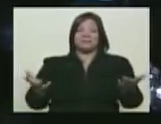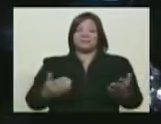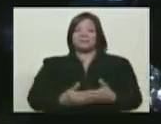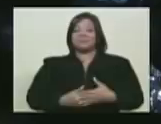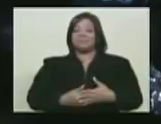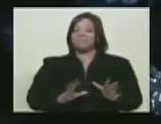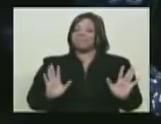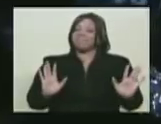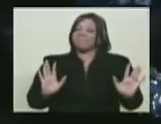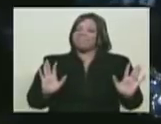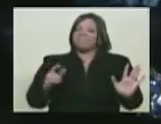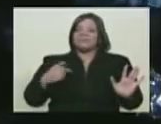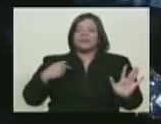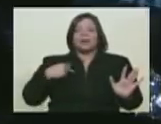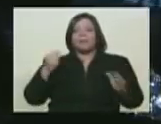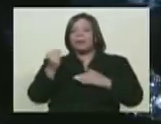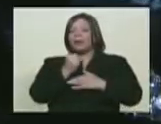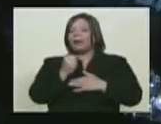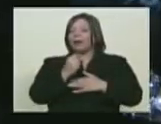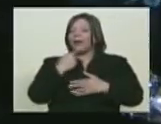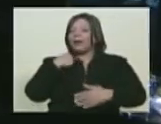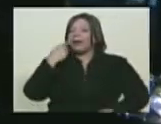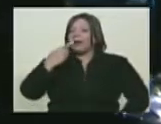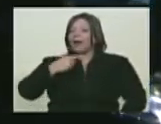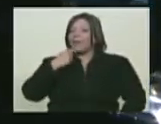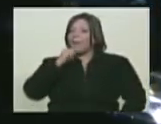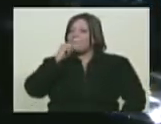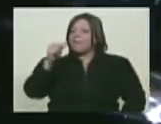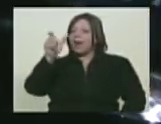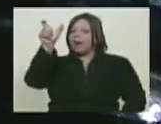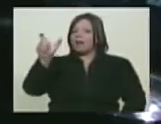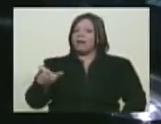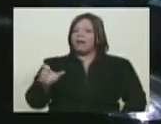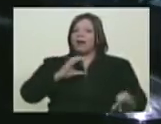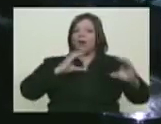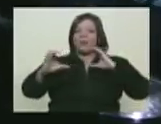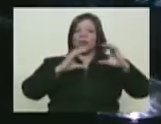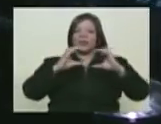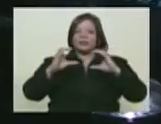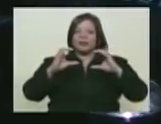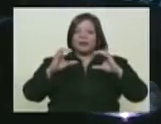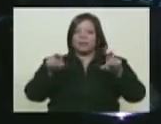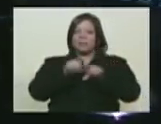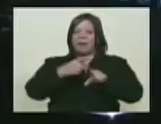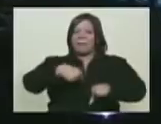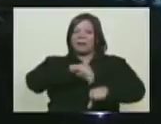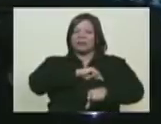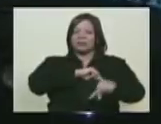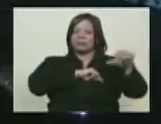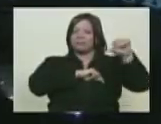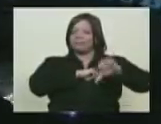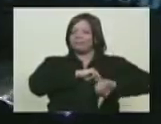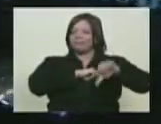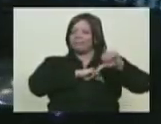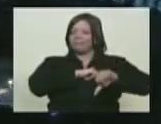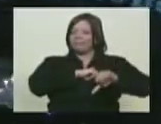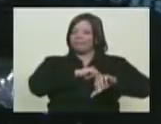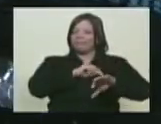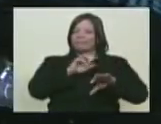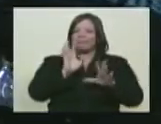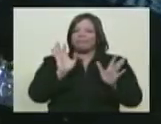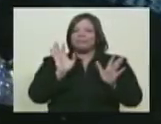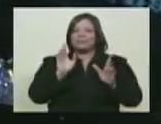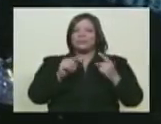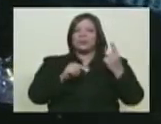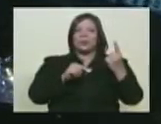No me cuesta ningún trabajo hablar mal de los medios de comunicación españoles, exceptuando, por ejemplo, a Jordi Évole,